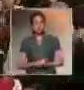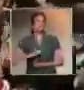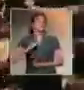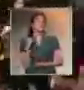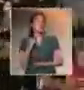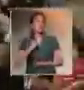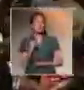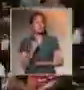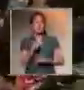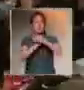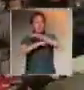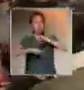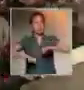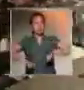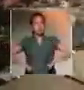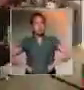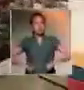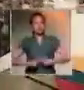policía, Fuerza Armada.